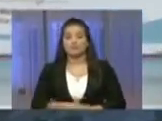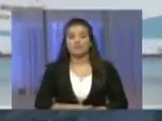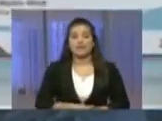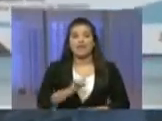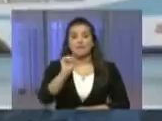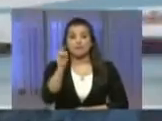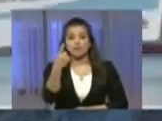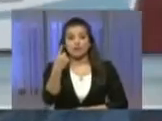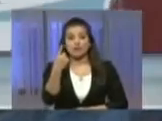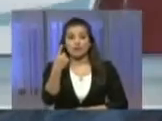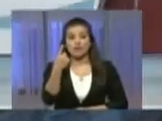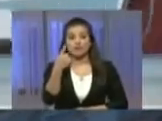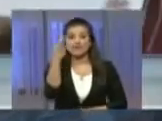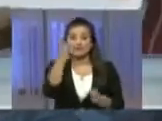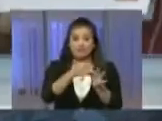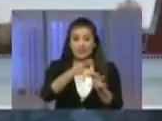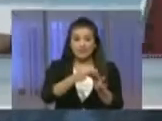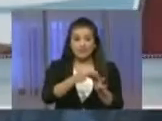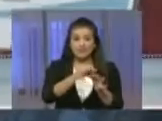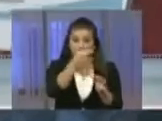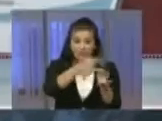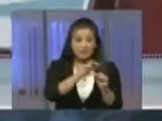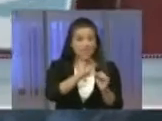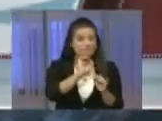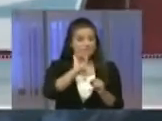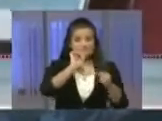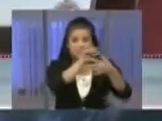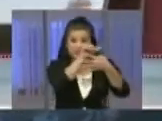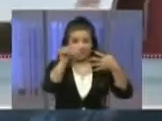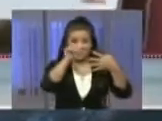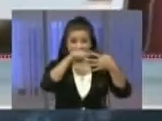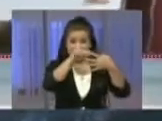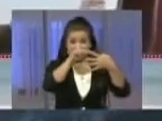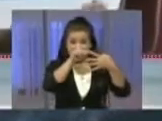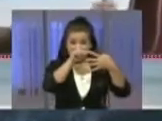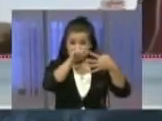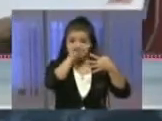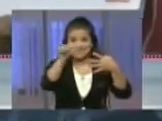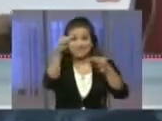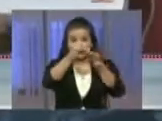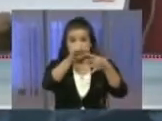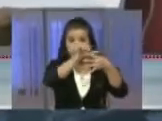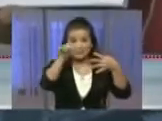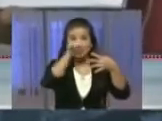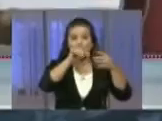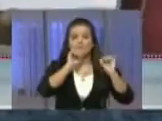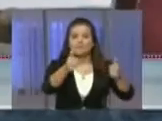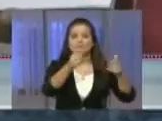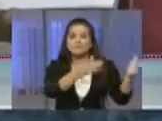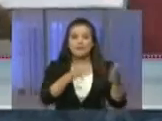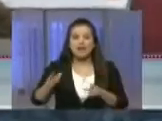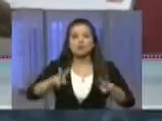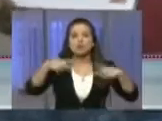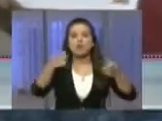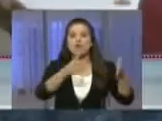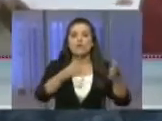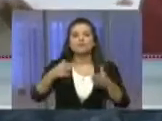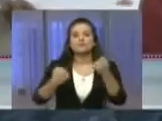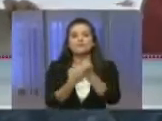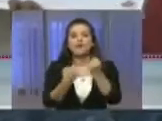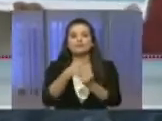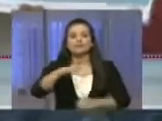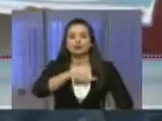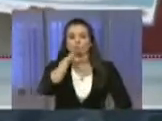nosotros tenemos que echar andar el nuevo plan de base de misiones socialistas el nuevo plan